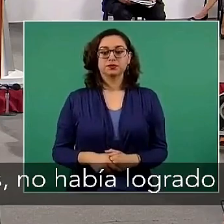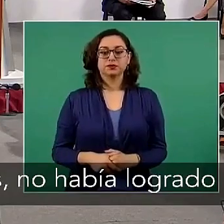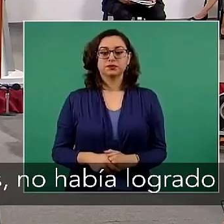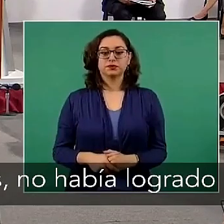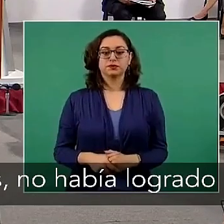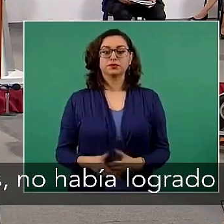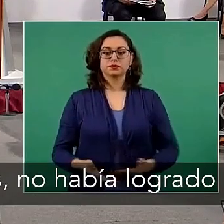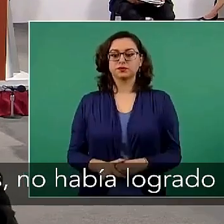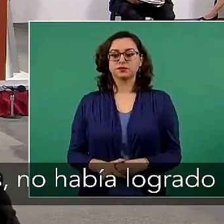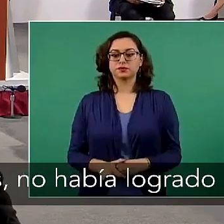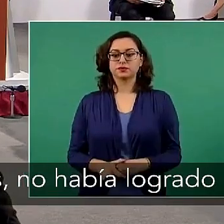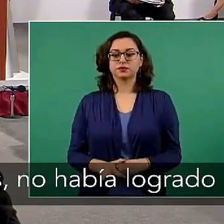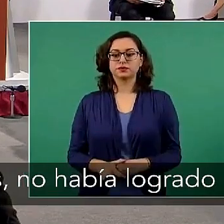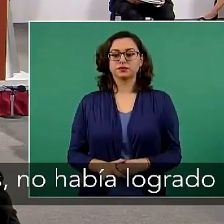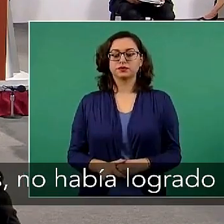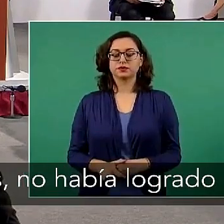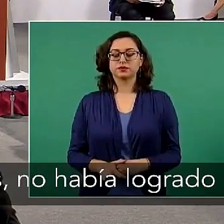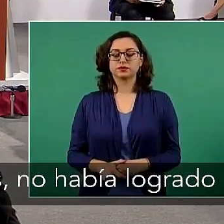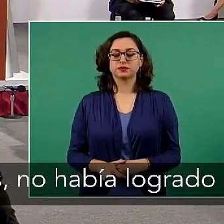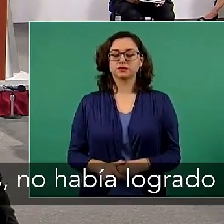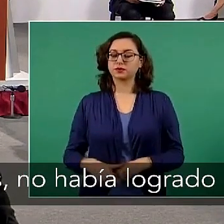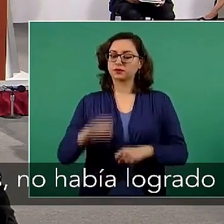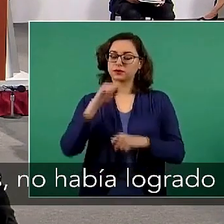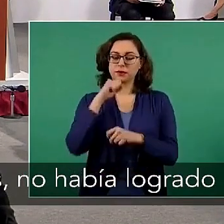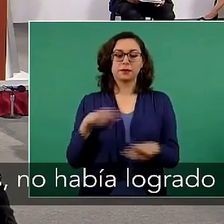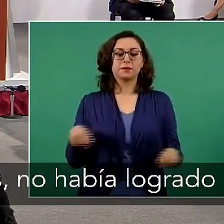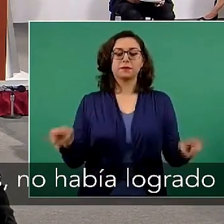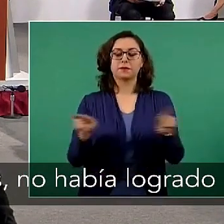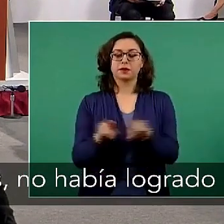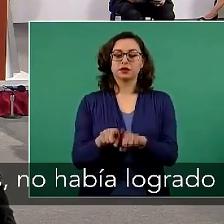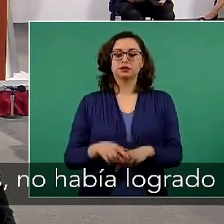al Congreso, lo mismo.